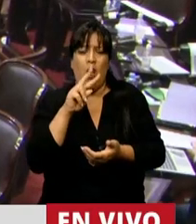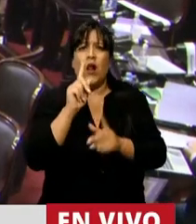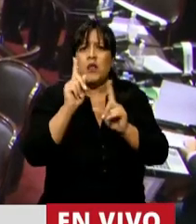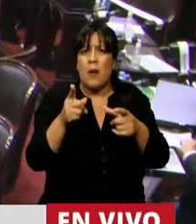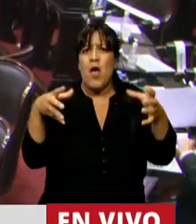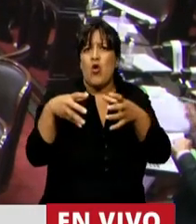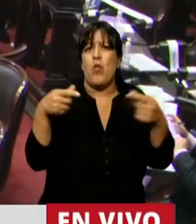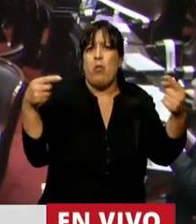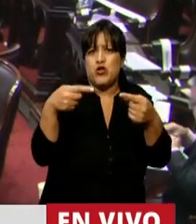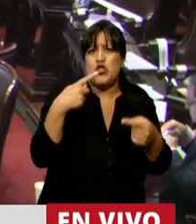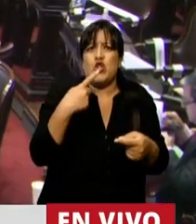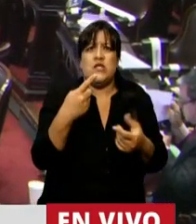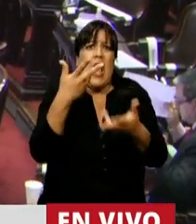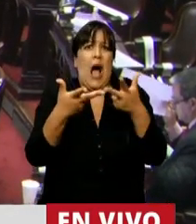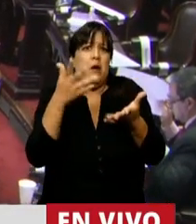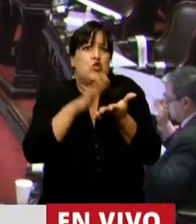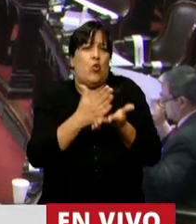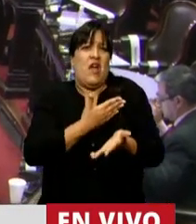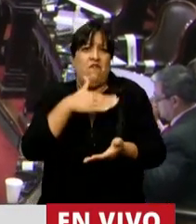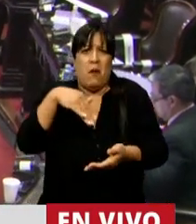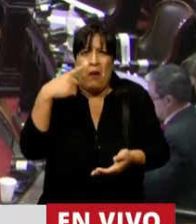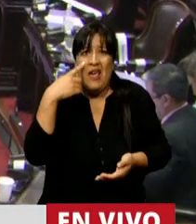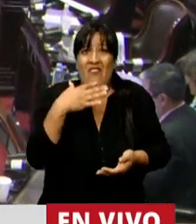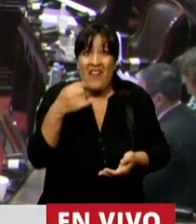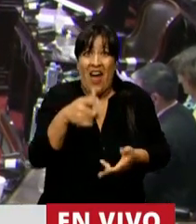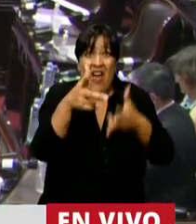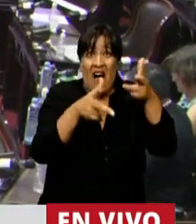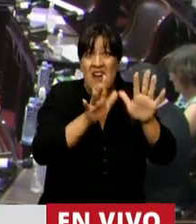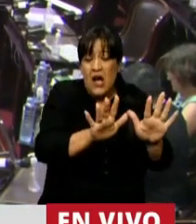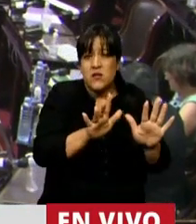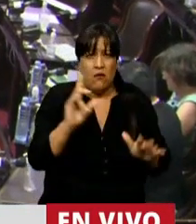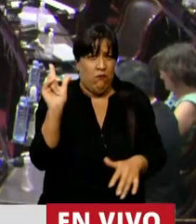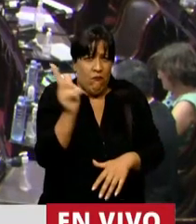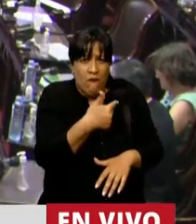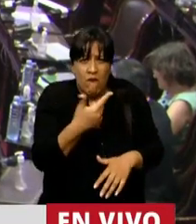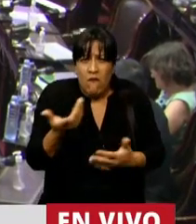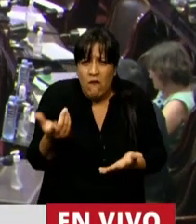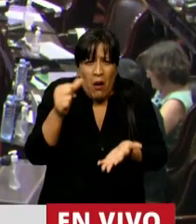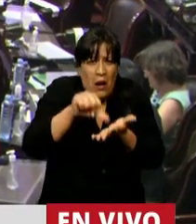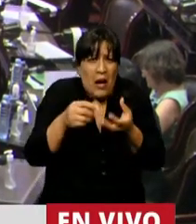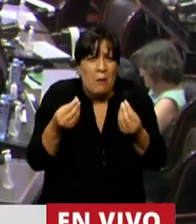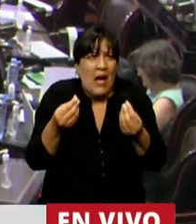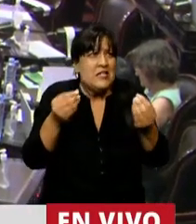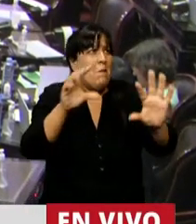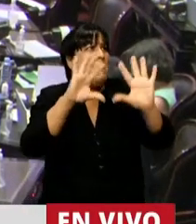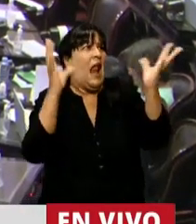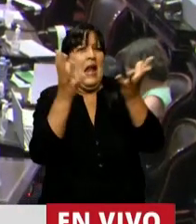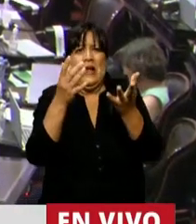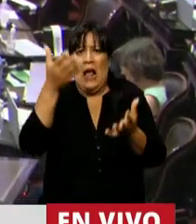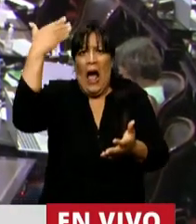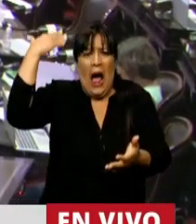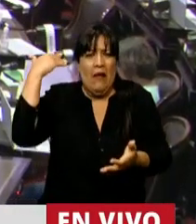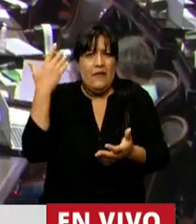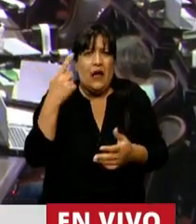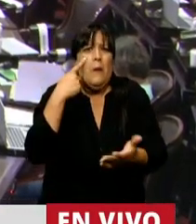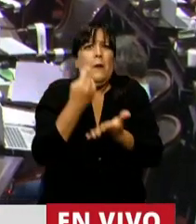al FMI. Realmente uno escucha estas expresiones y no puede menos que preguntarse en qué país o en qué planeta vivían algunos diputados